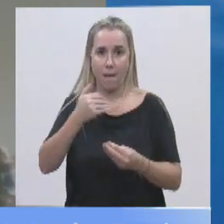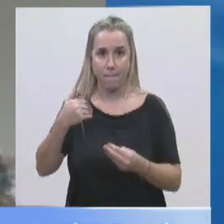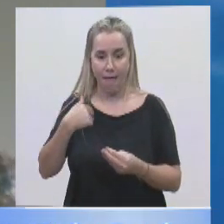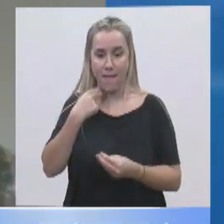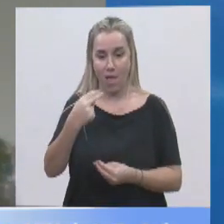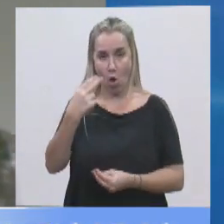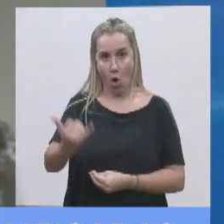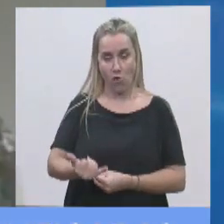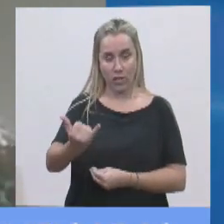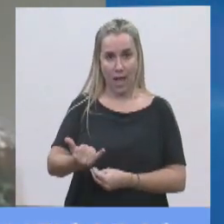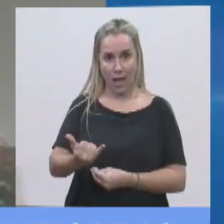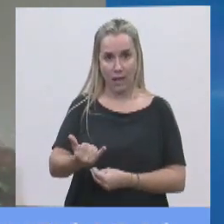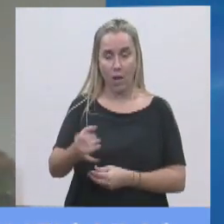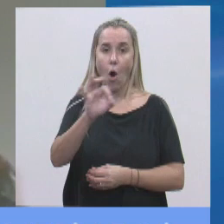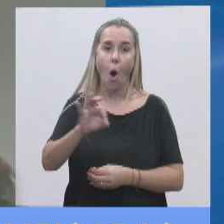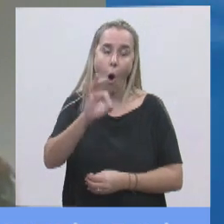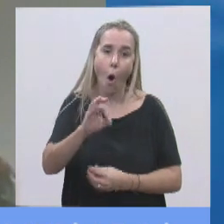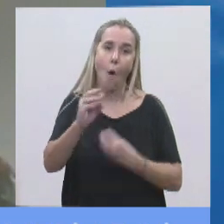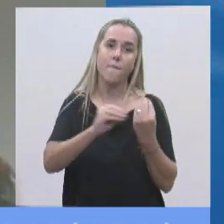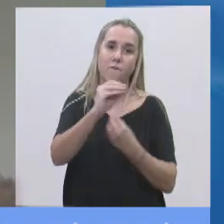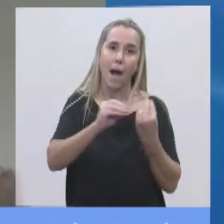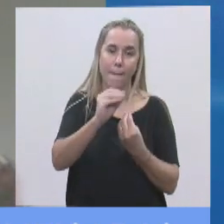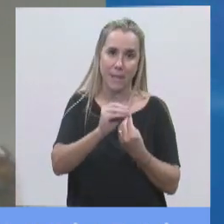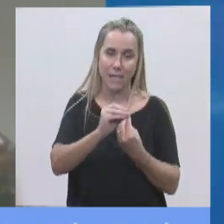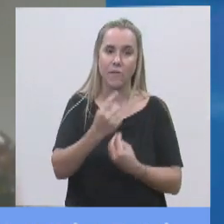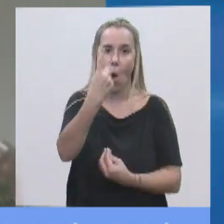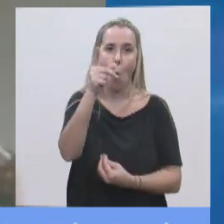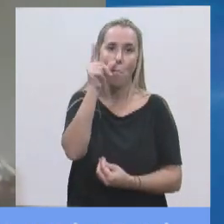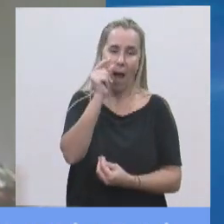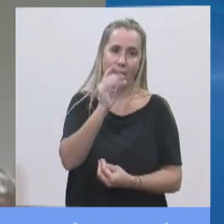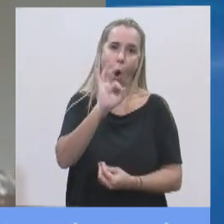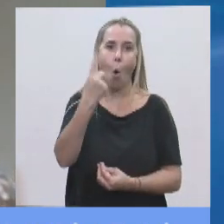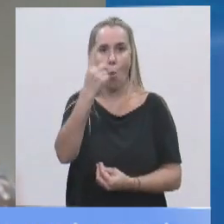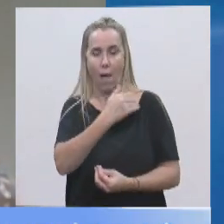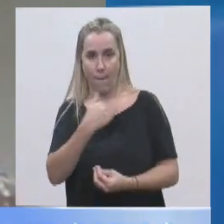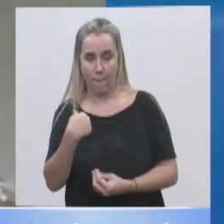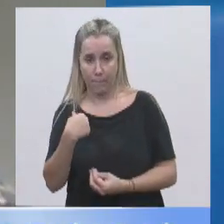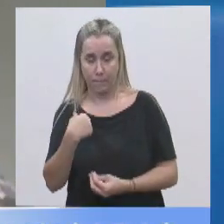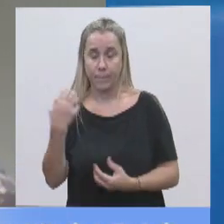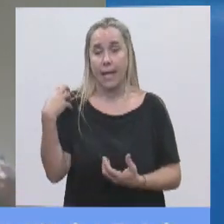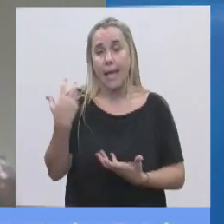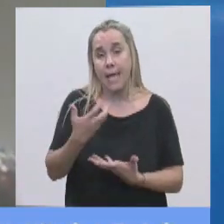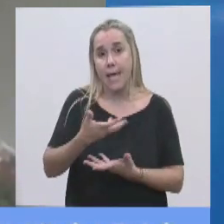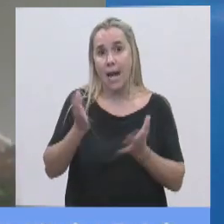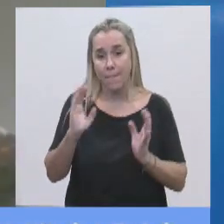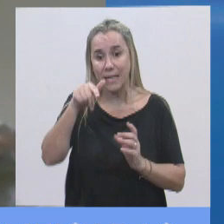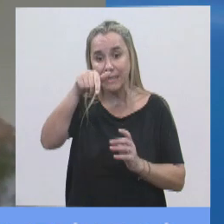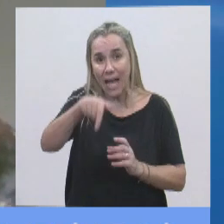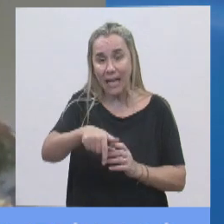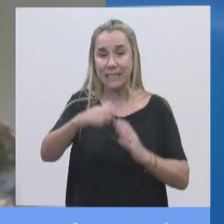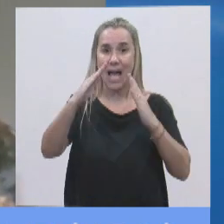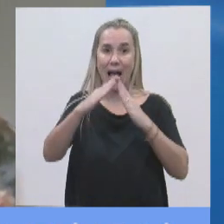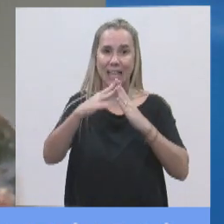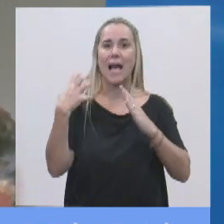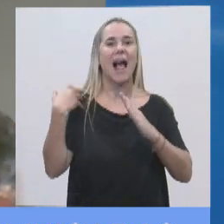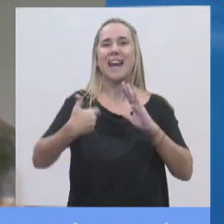con hijos o familias monoparentales. Generalmente, el hogar llevado por una